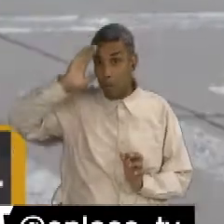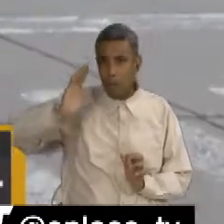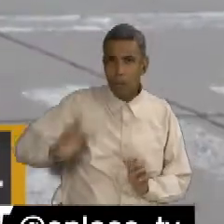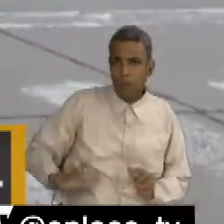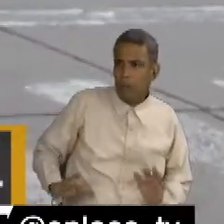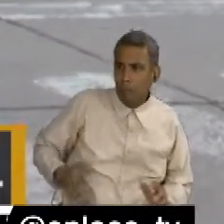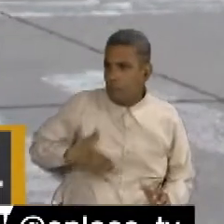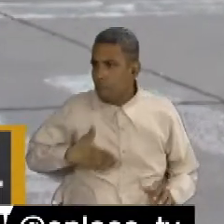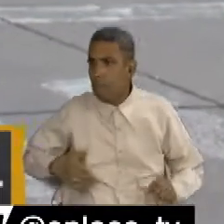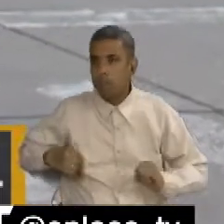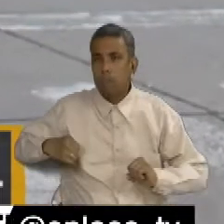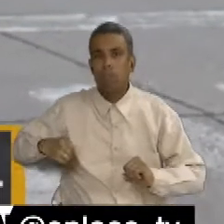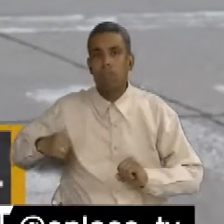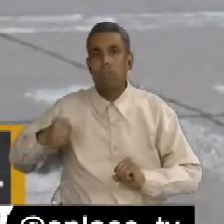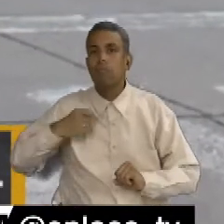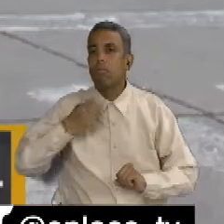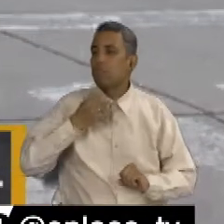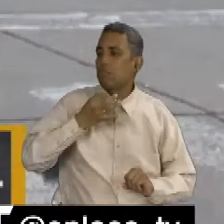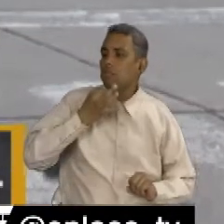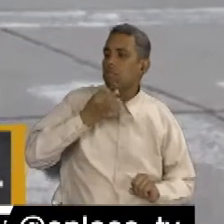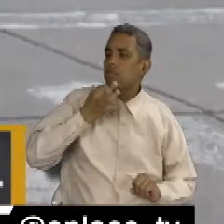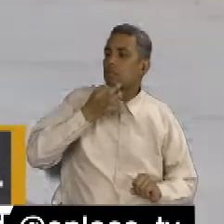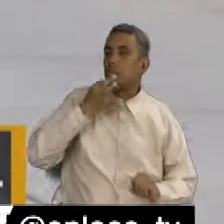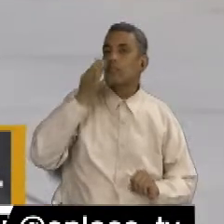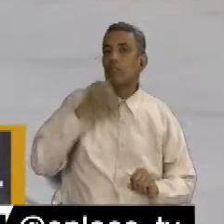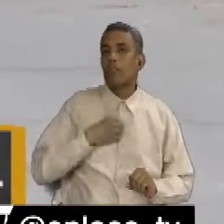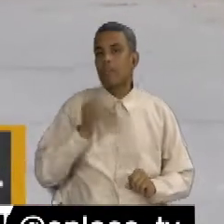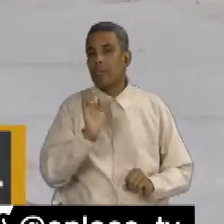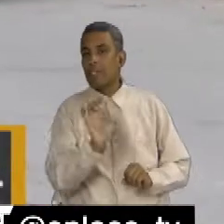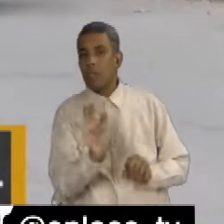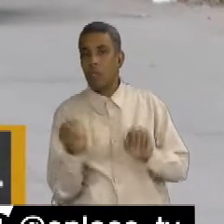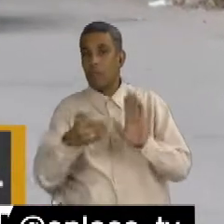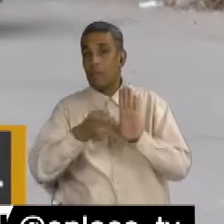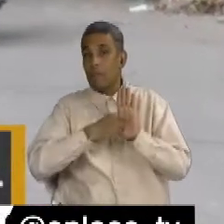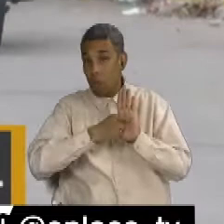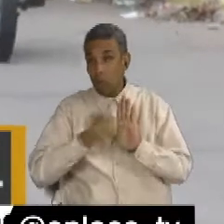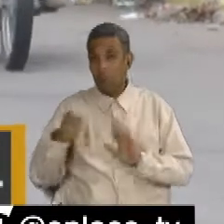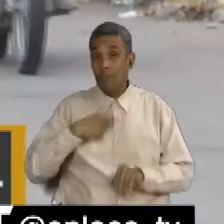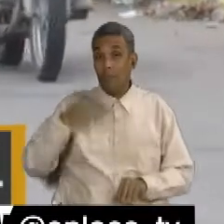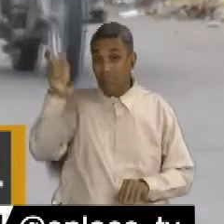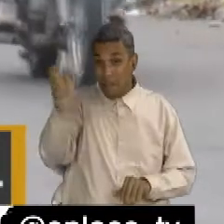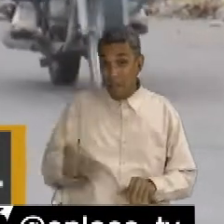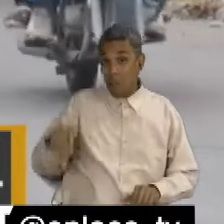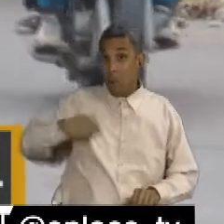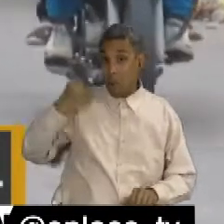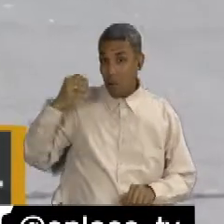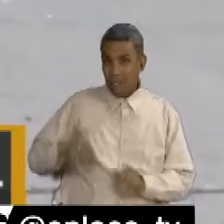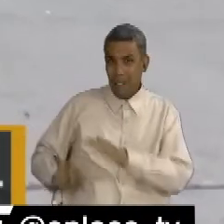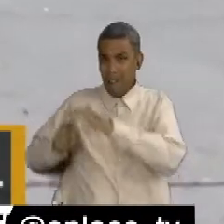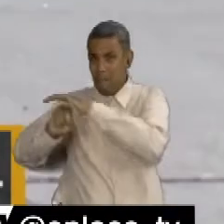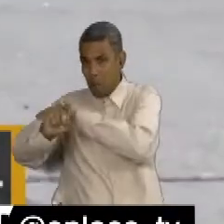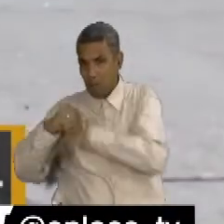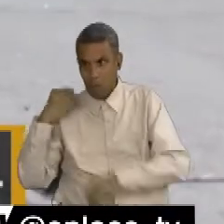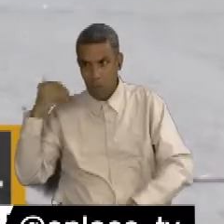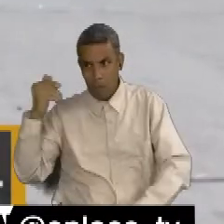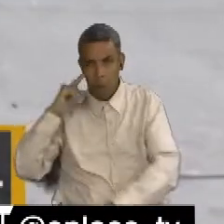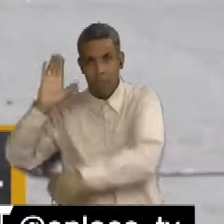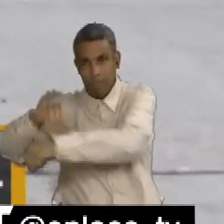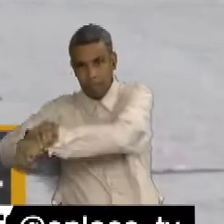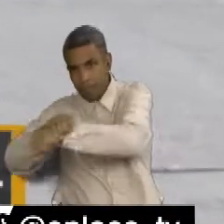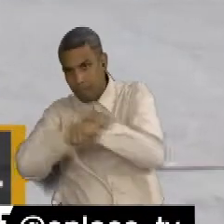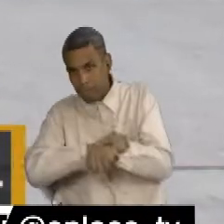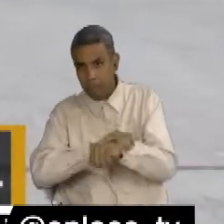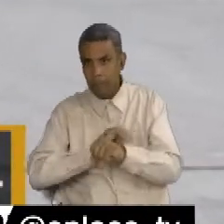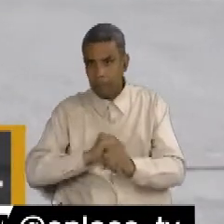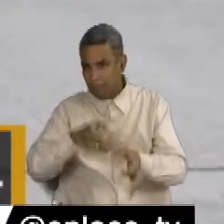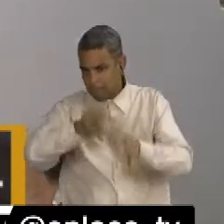situación. Fue una herida de 14 puntos la causada, hecho por el cual el menor fue capturado luego de huir de las autoridades, siendo llevado ante la justicia competente para